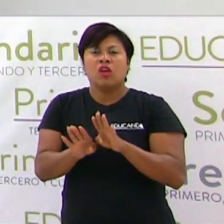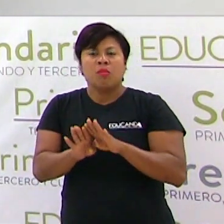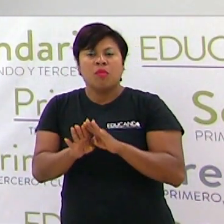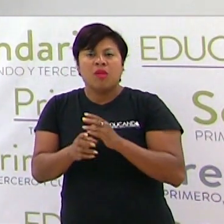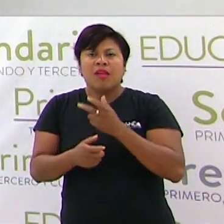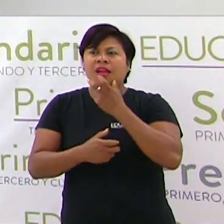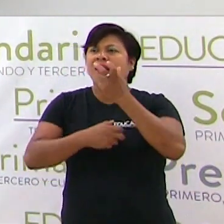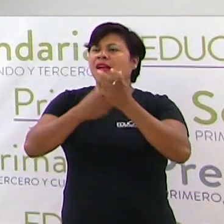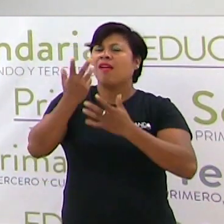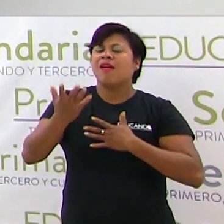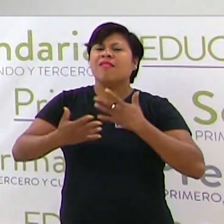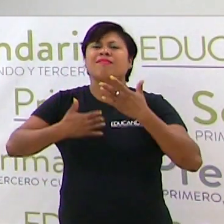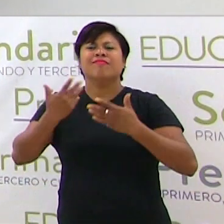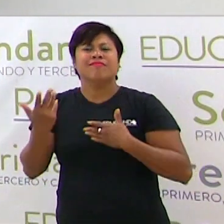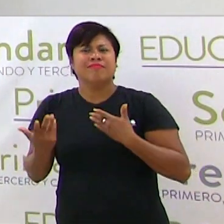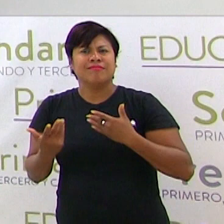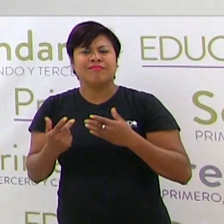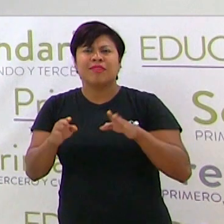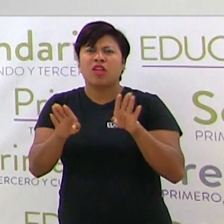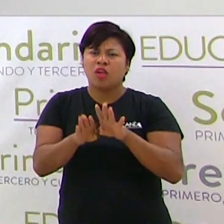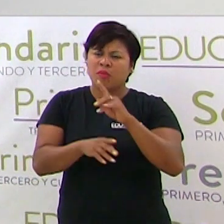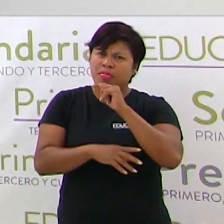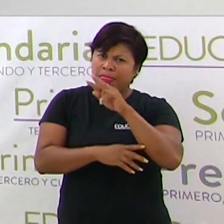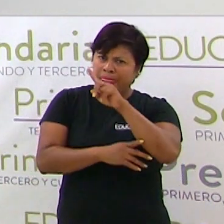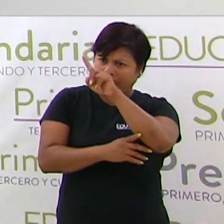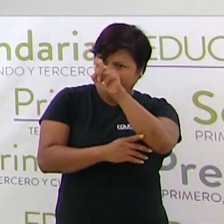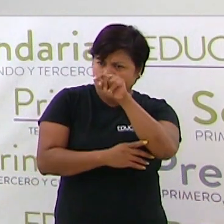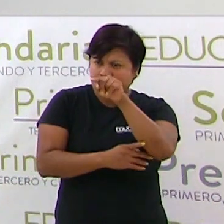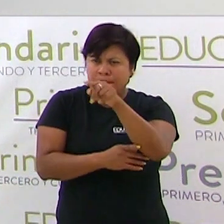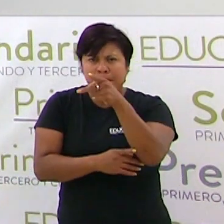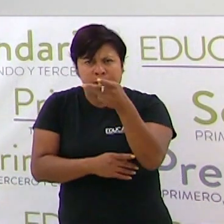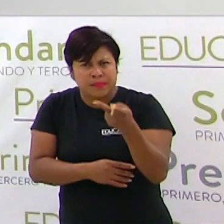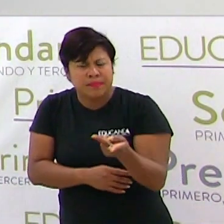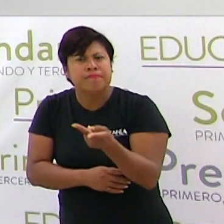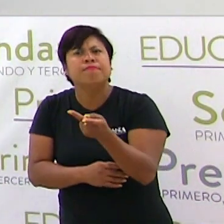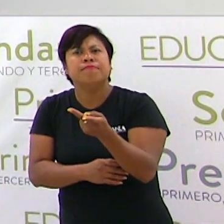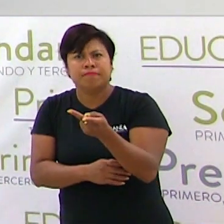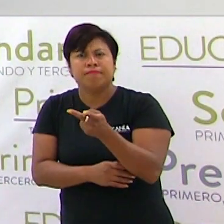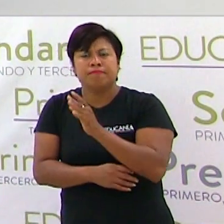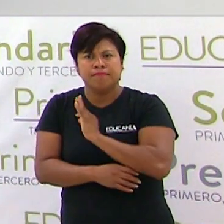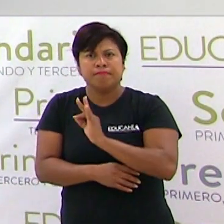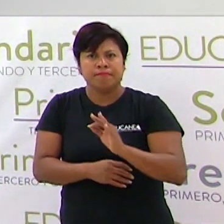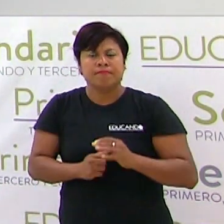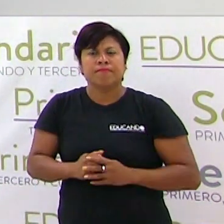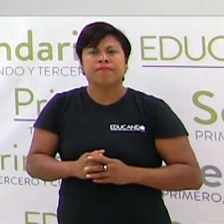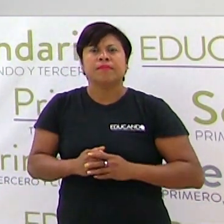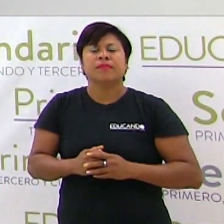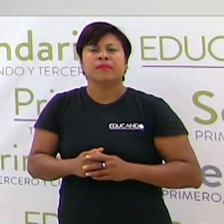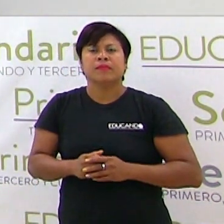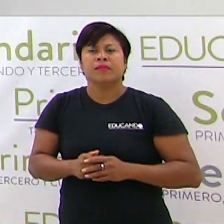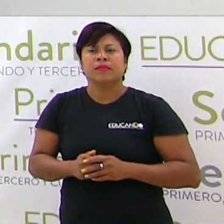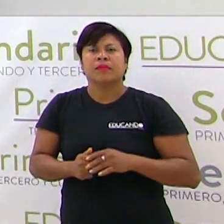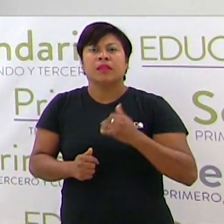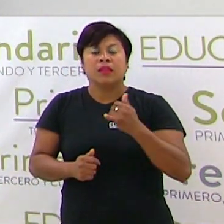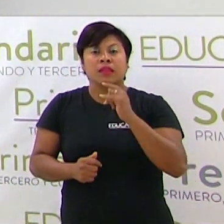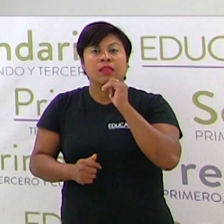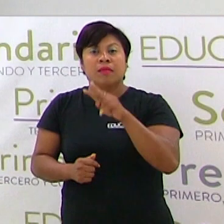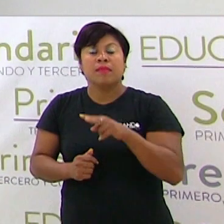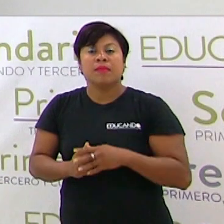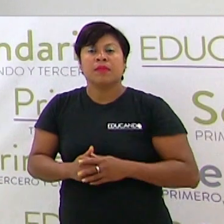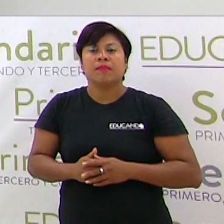podemos utilizar signos de pregunta, de interrogación, y podemos